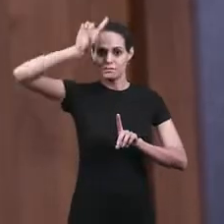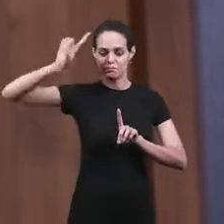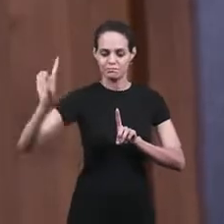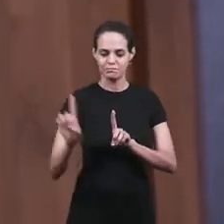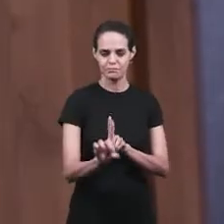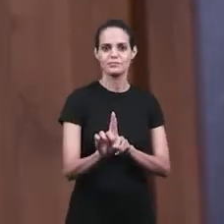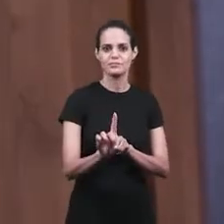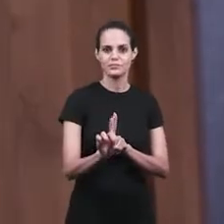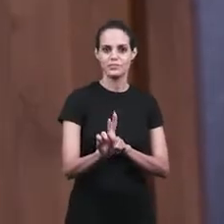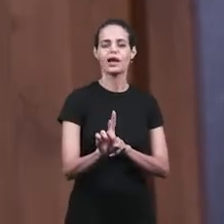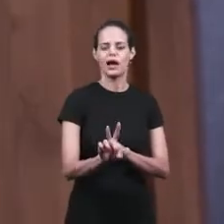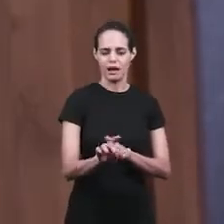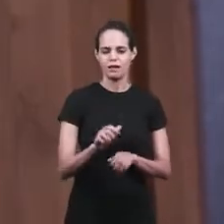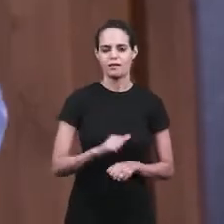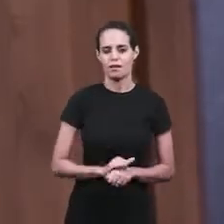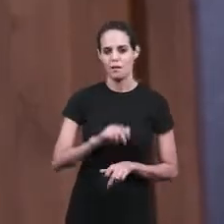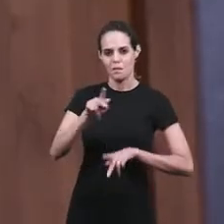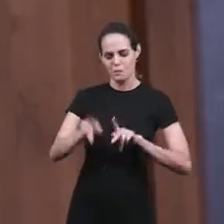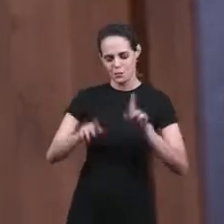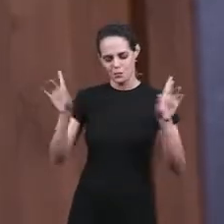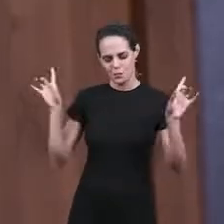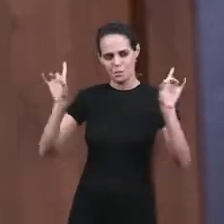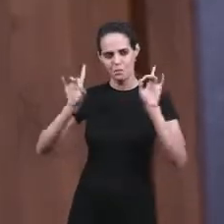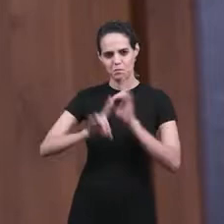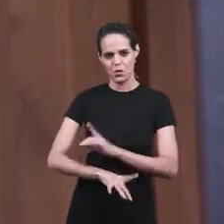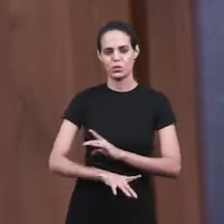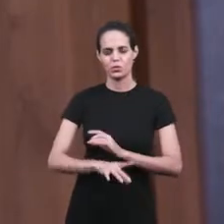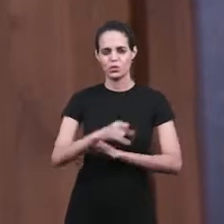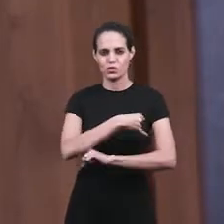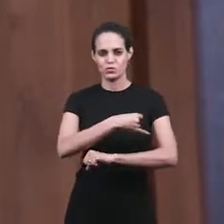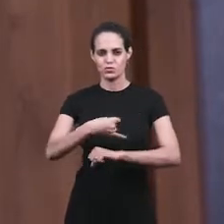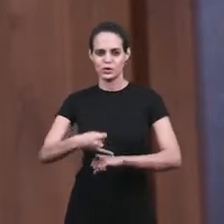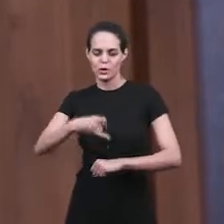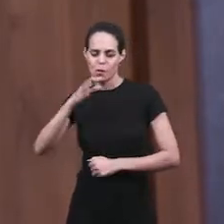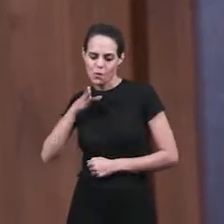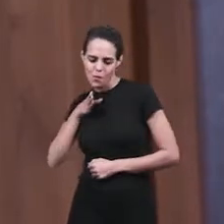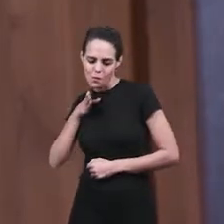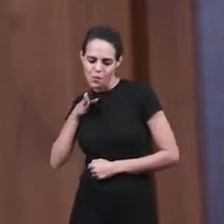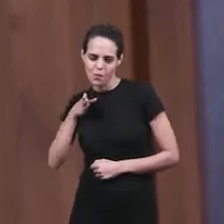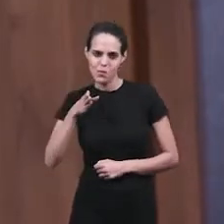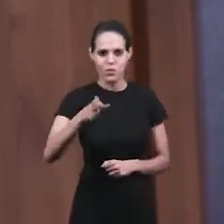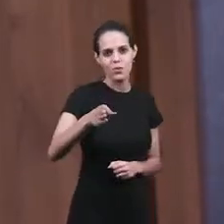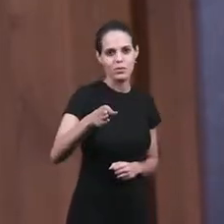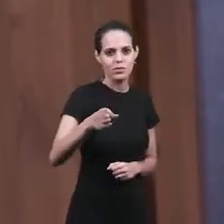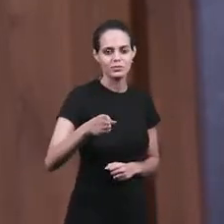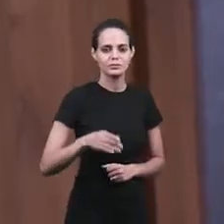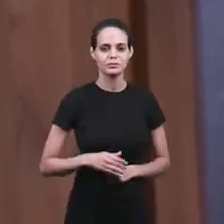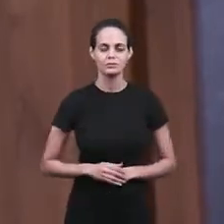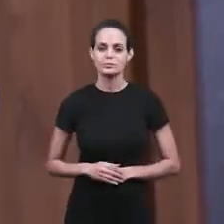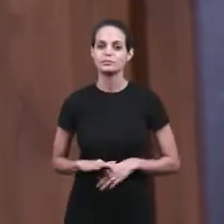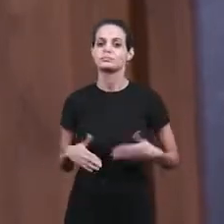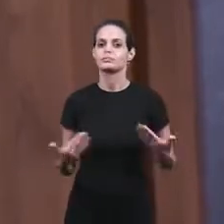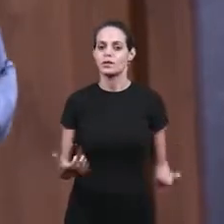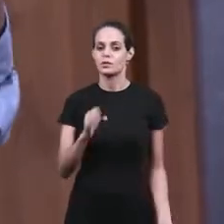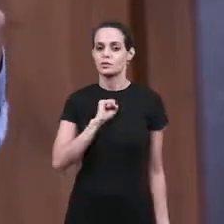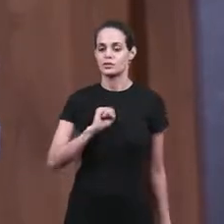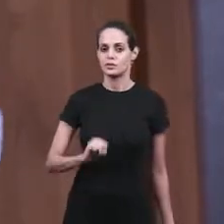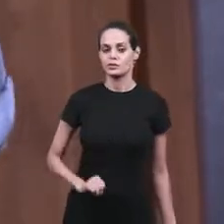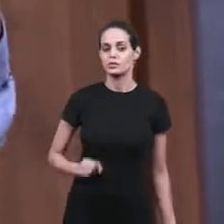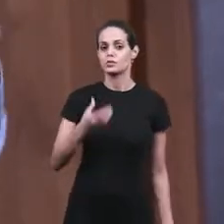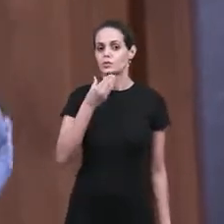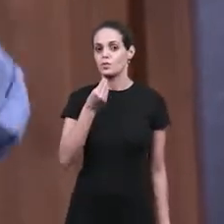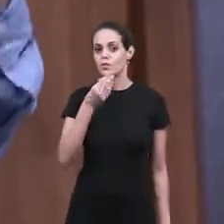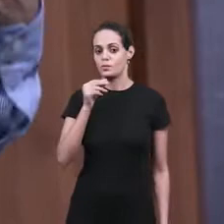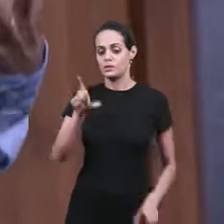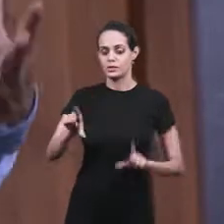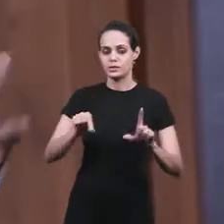pueblo entonces se preparó, estaba listo para atravesar el Jordán. Y ahí los sacerdotes, hombres escogidos